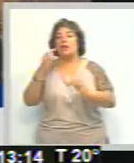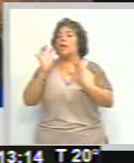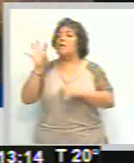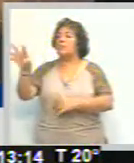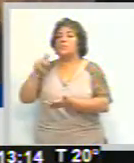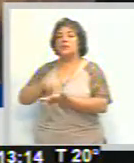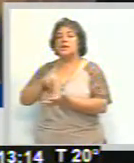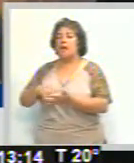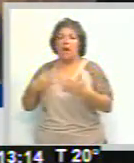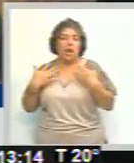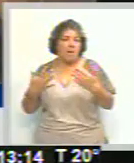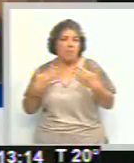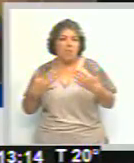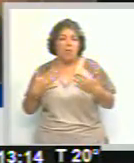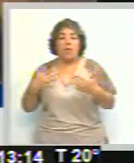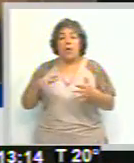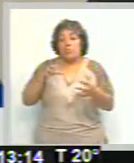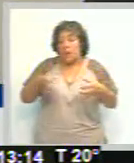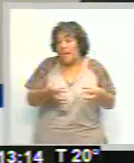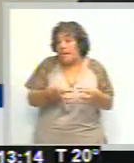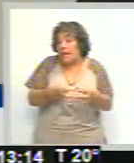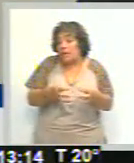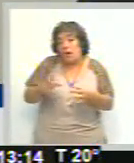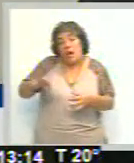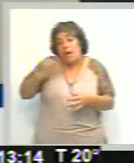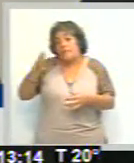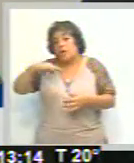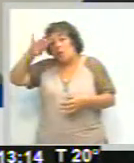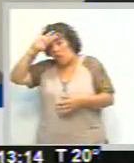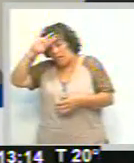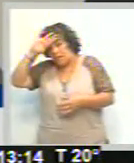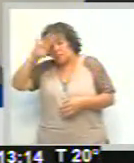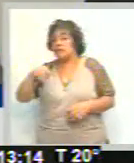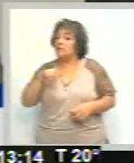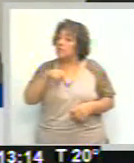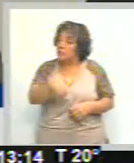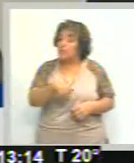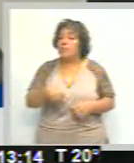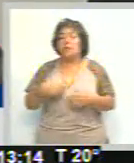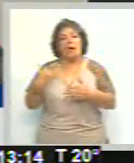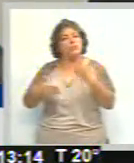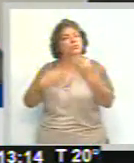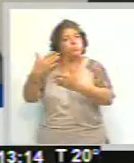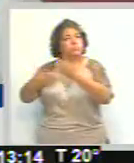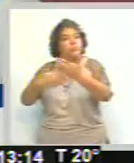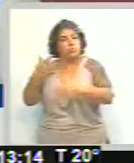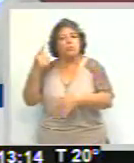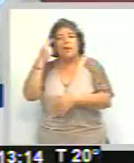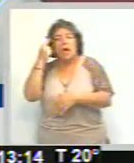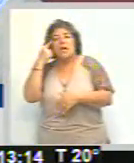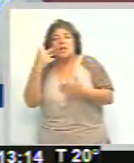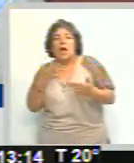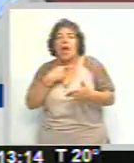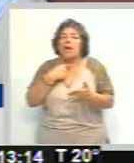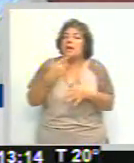de hacer una serie sobre Güemes. Bueno, a su vez ya venía, digamos, por el lado del Ministerio una idea de querer